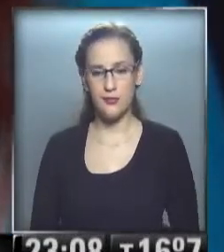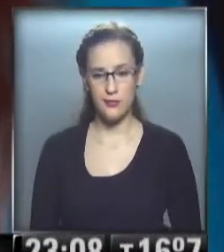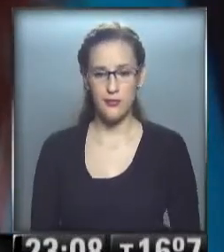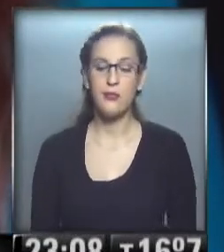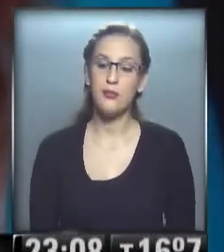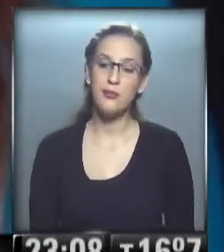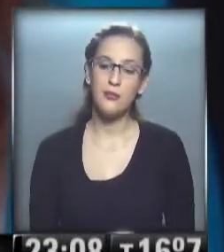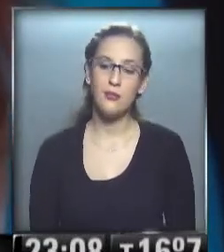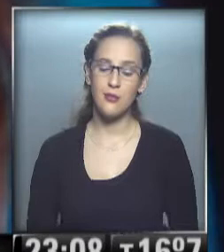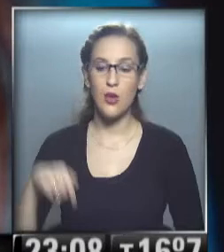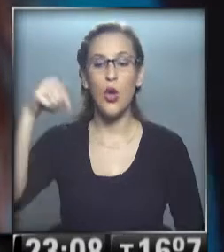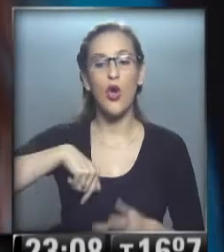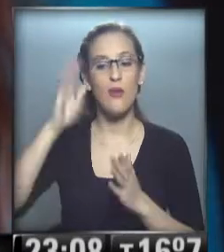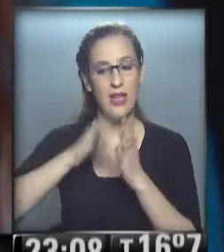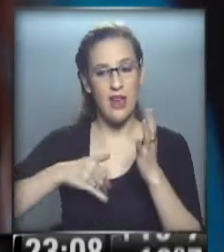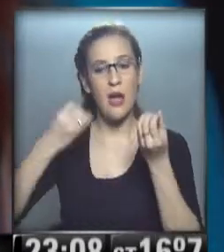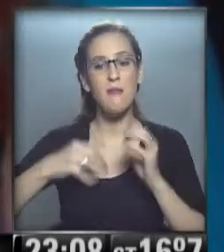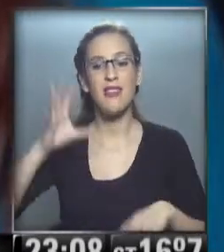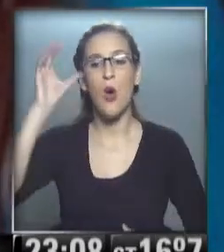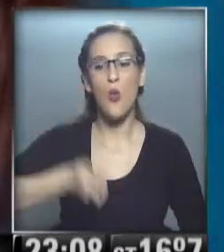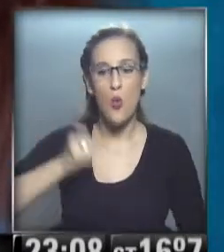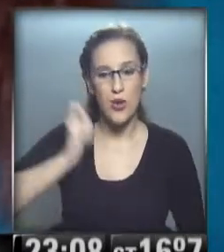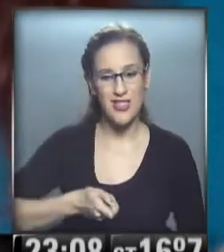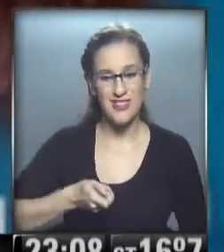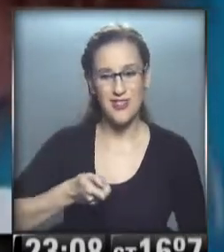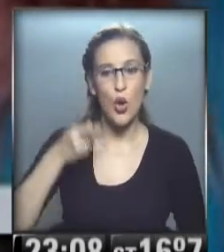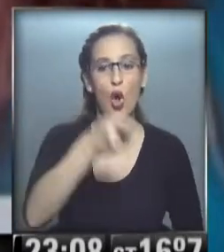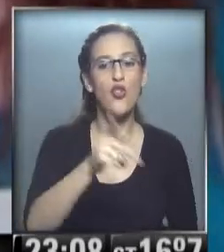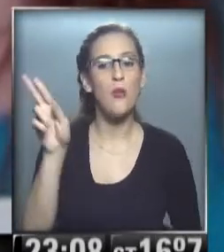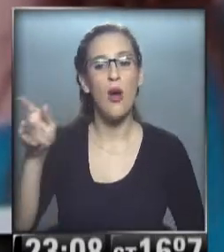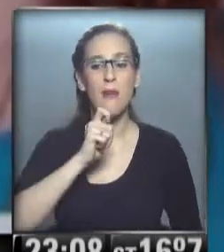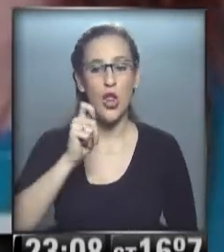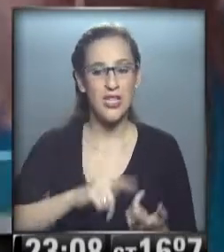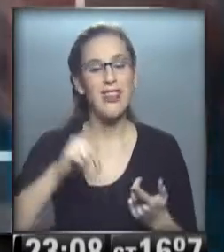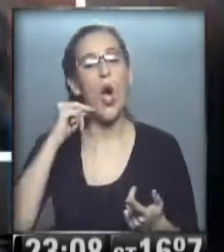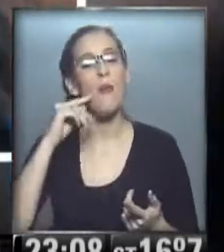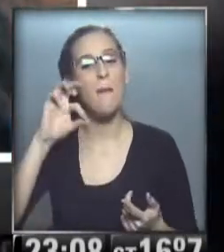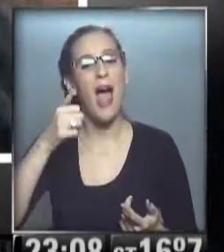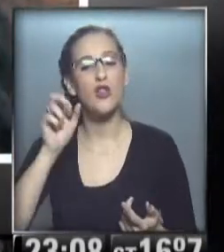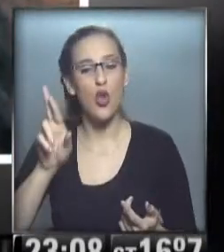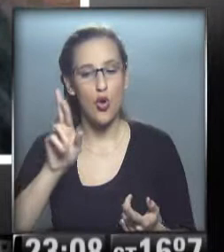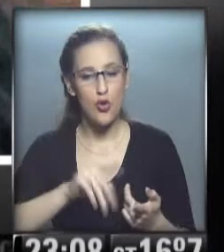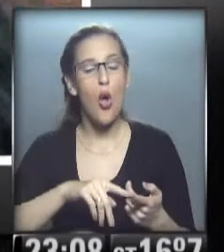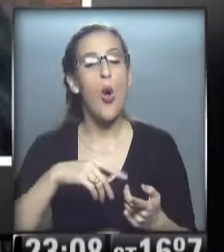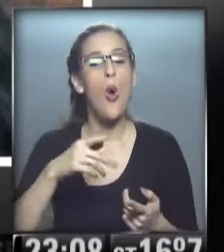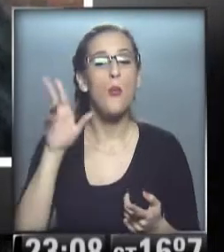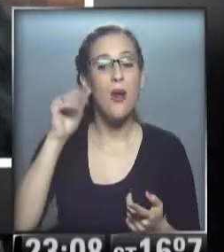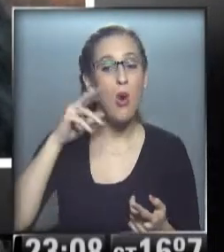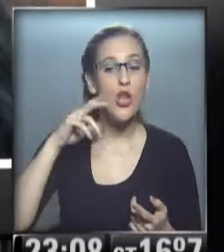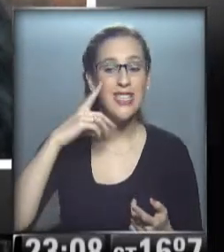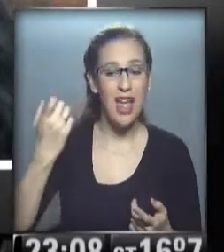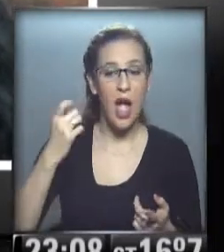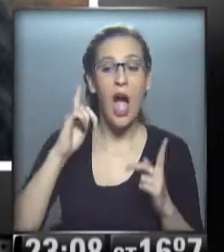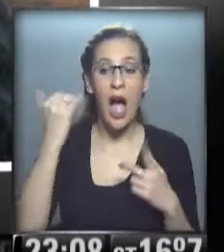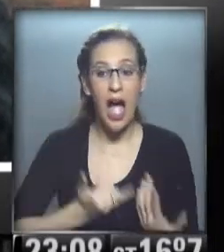Comenzó en Bahía Blanca el juicio a la periodista y el falso pastor. En la primera jornada declaró la víctima, Sonia Molina, la mujer que denunció haber